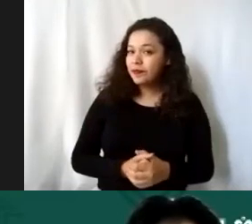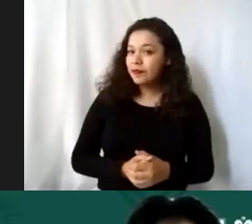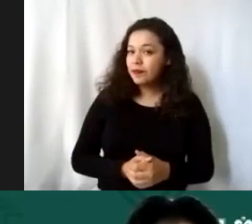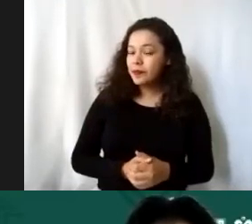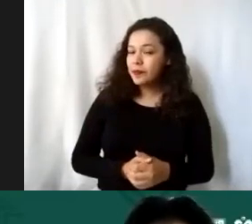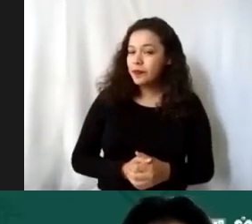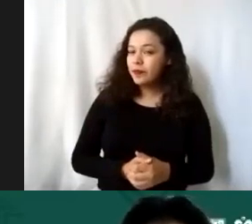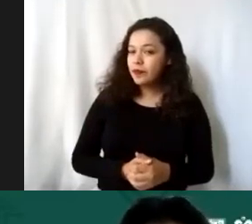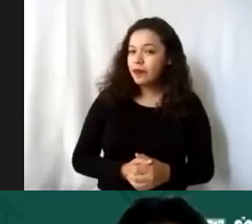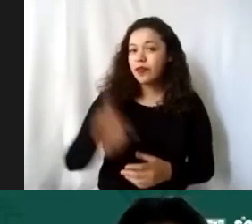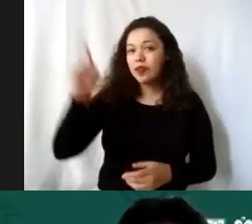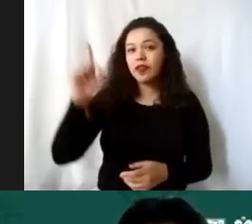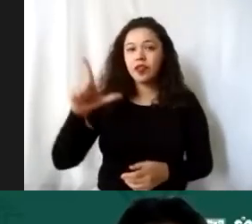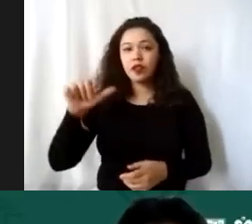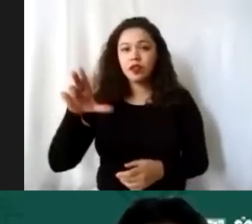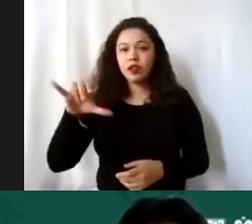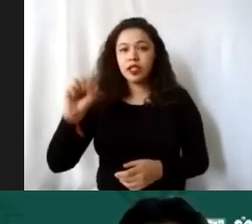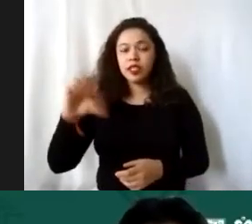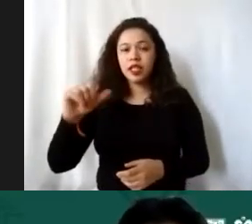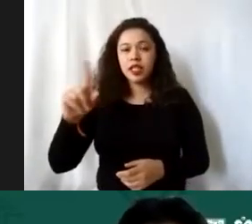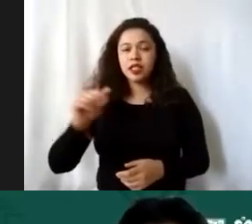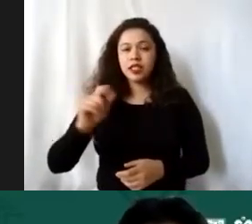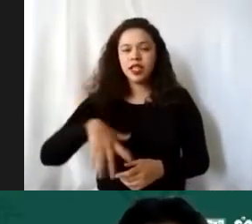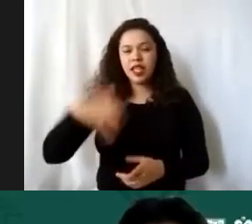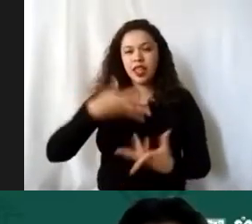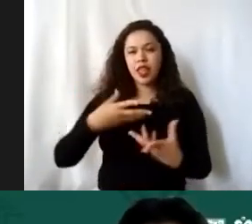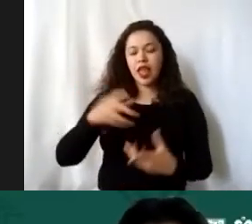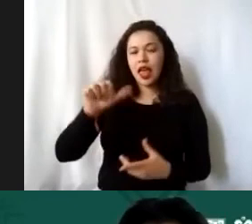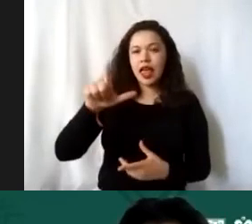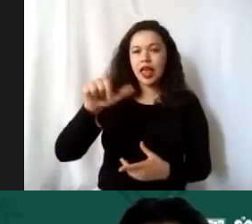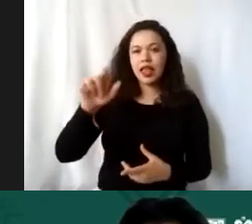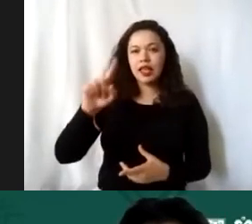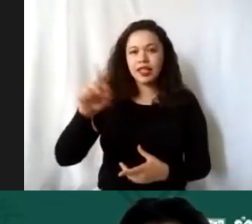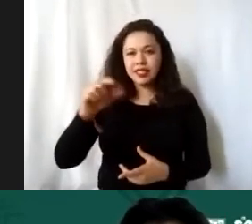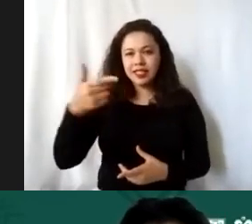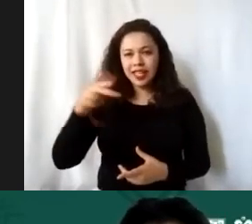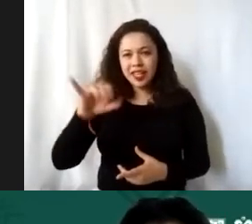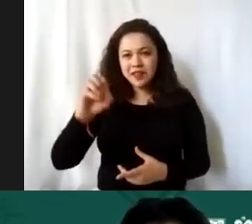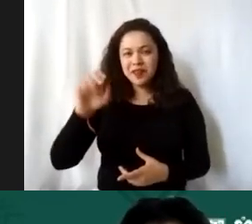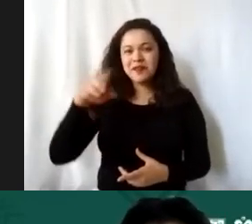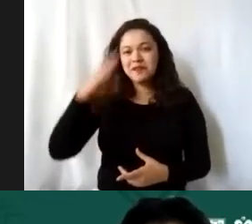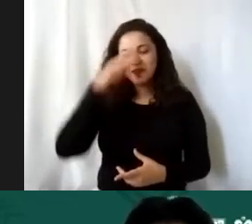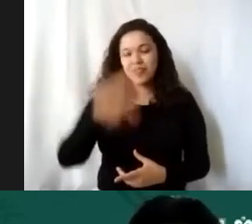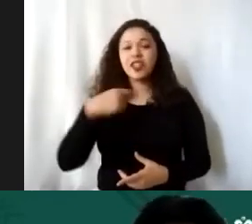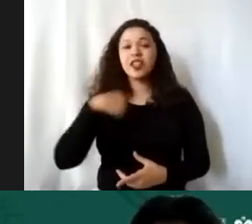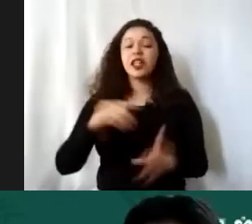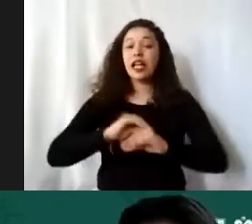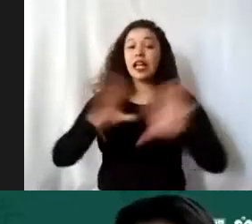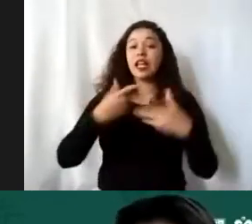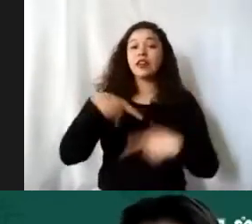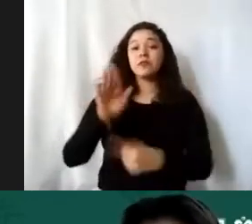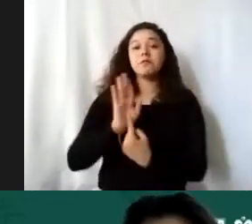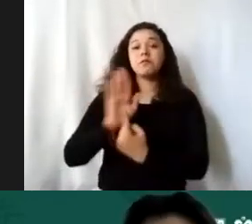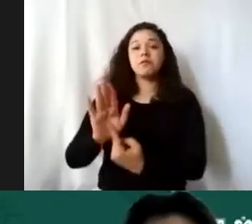Yo, Luisa Calzada, de Alzheimer México, quiero pues felicitarla por la claridad de la presentación y